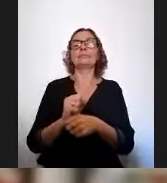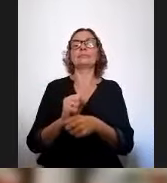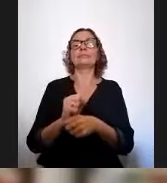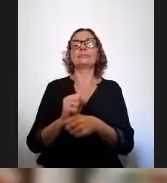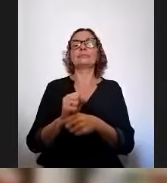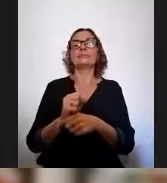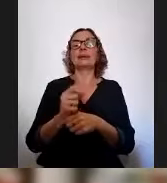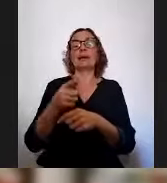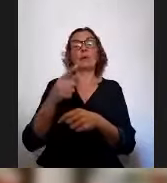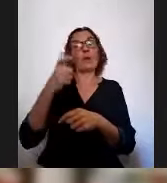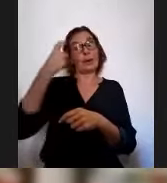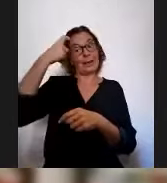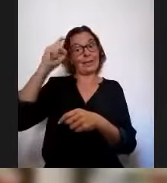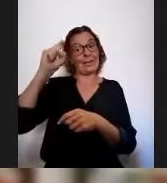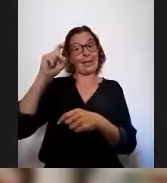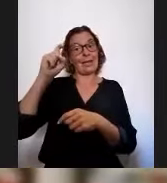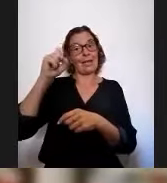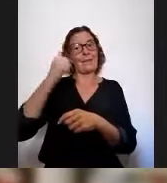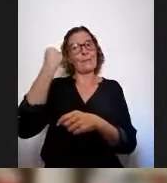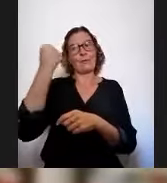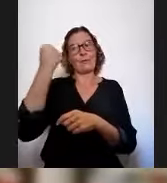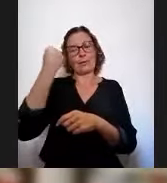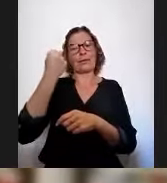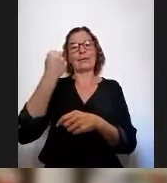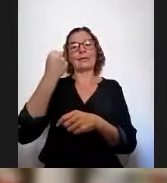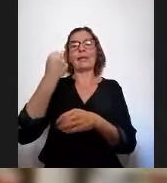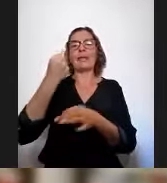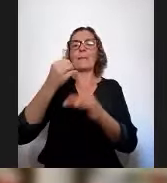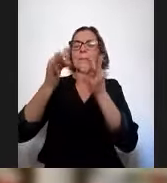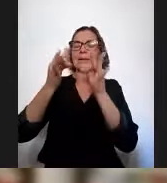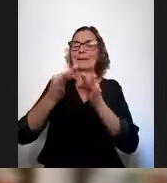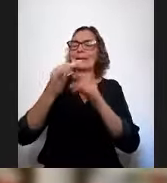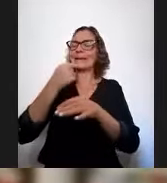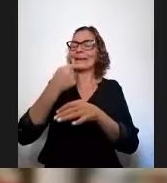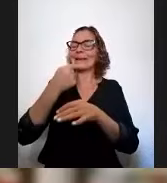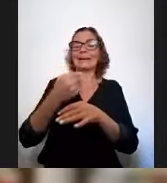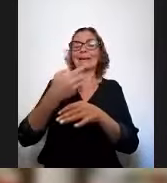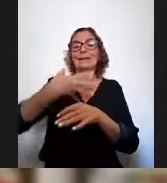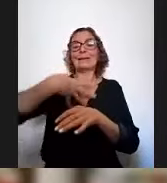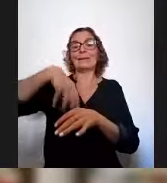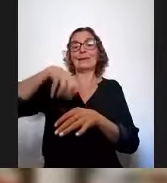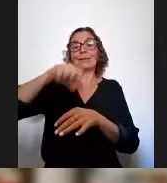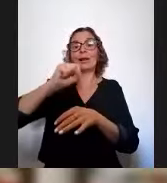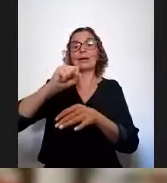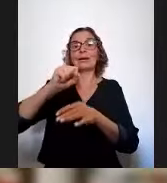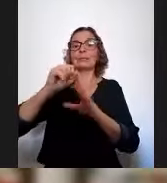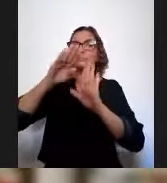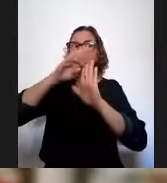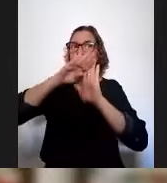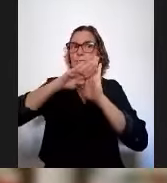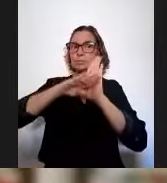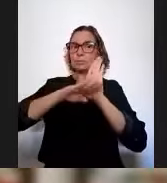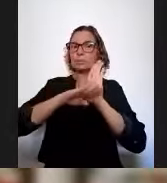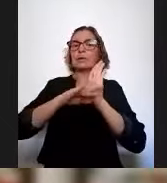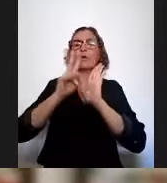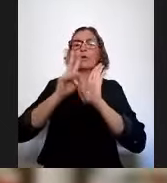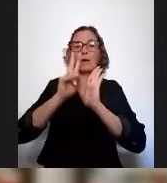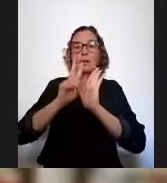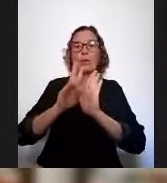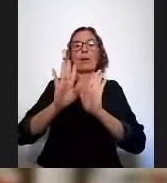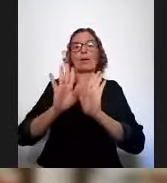Clave, validar tu idea de negocios, es decir, llevar adelante ciertos pasos que los vamos a ver ahora